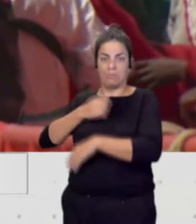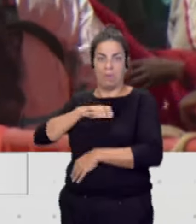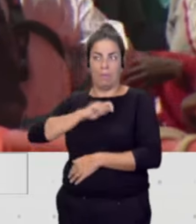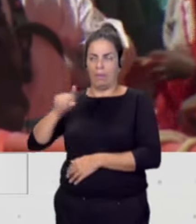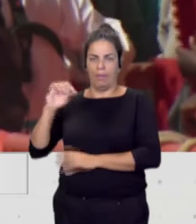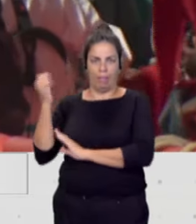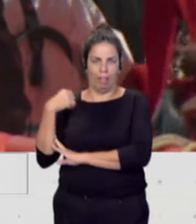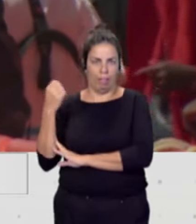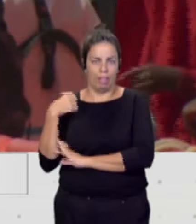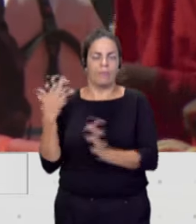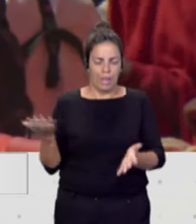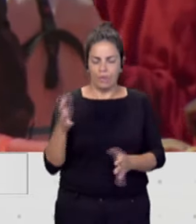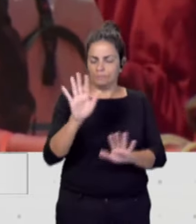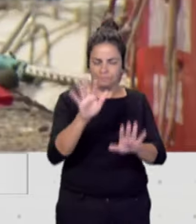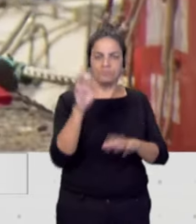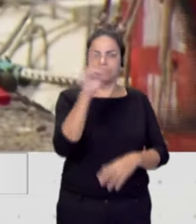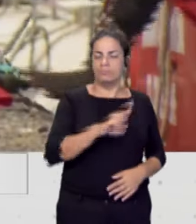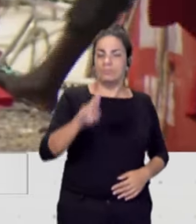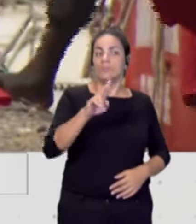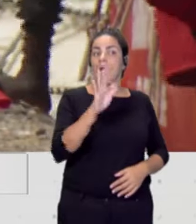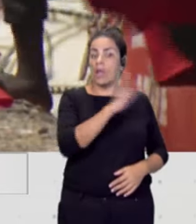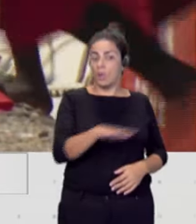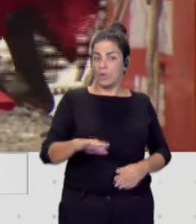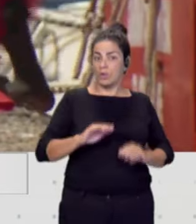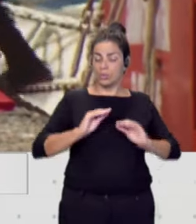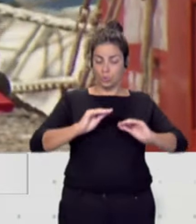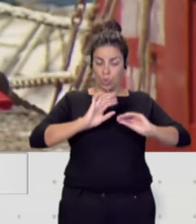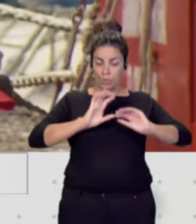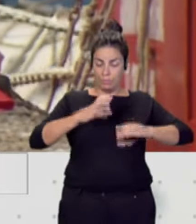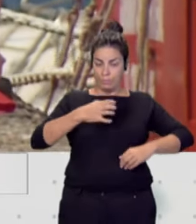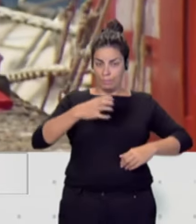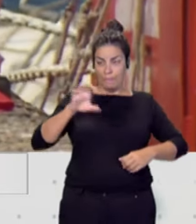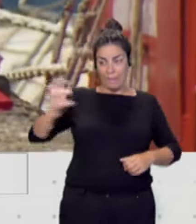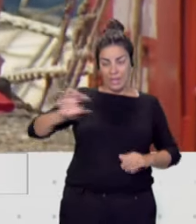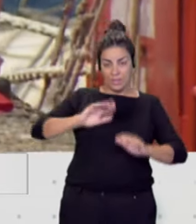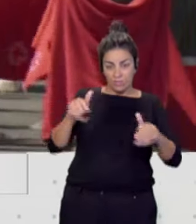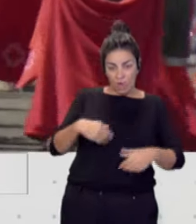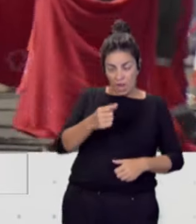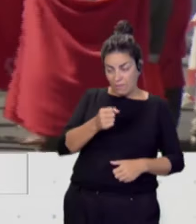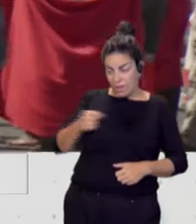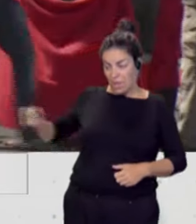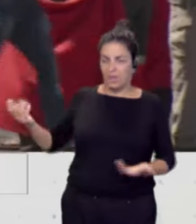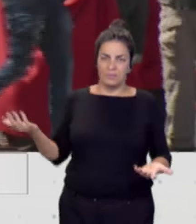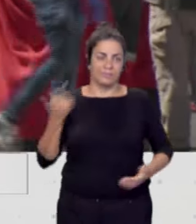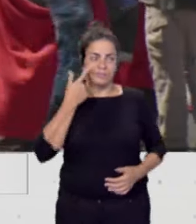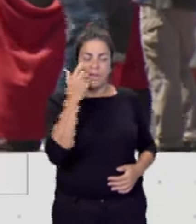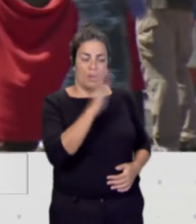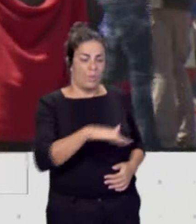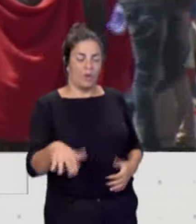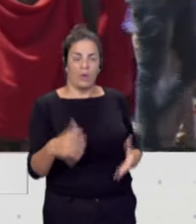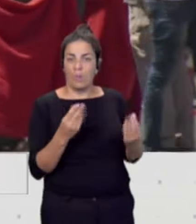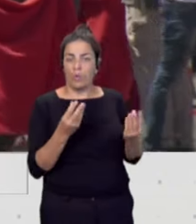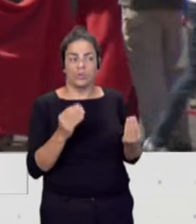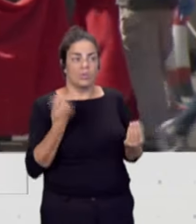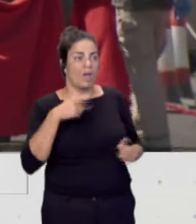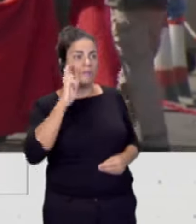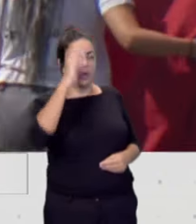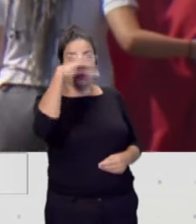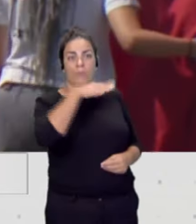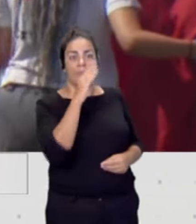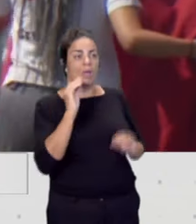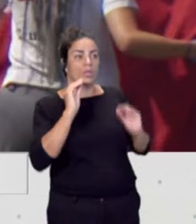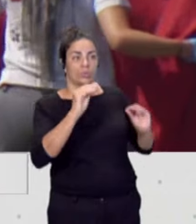los menores a su punto de origen. Mire, muchos de esos menores han visto a sus padres caer por la borda y morir ahogados en la travesía. Es muy duro